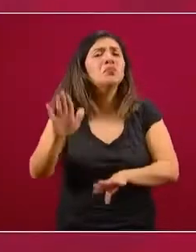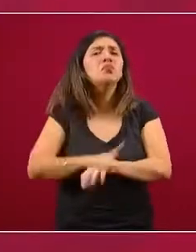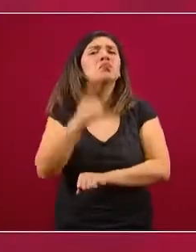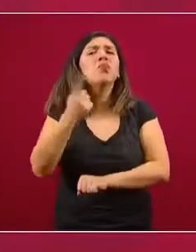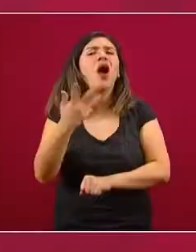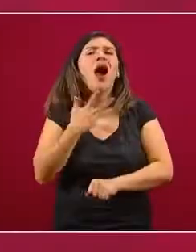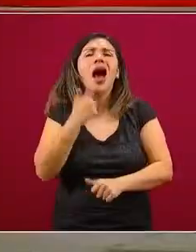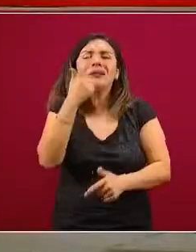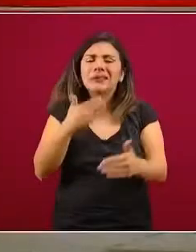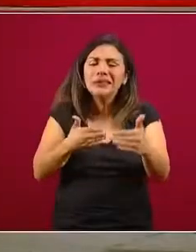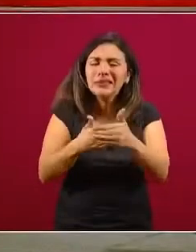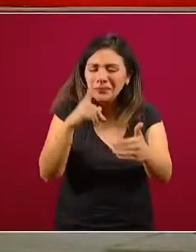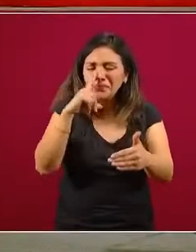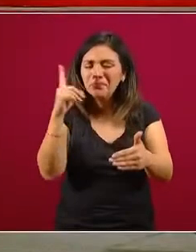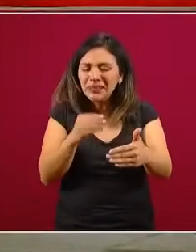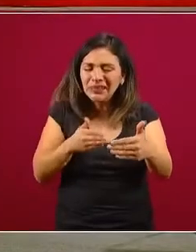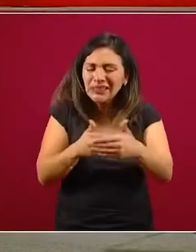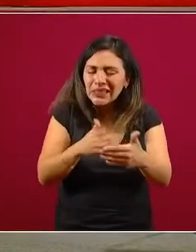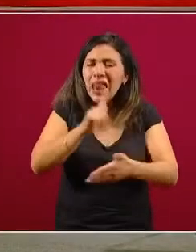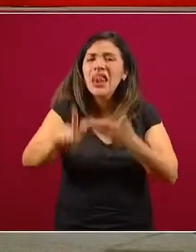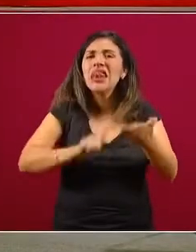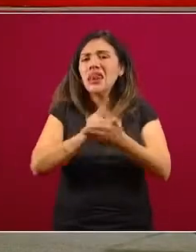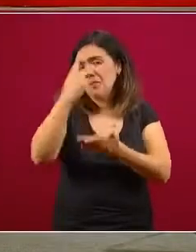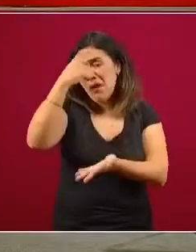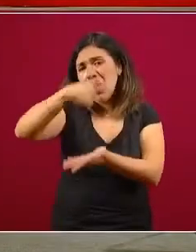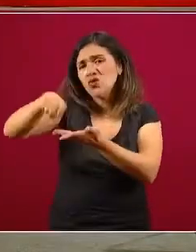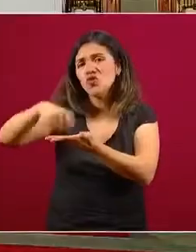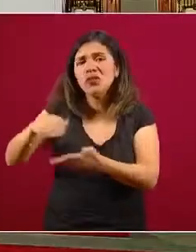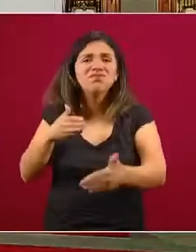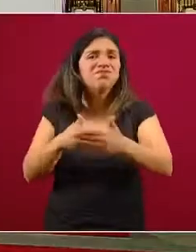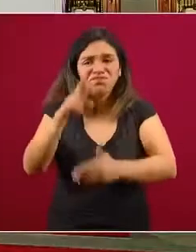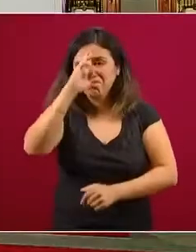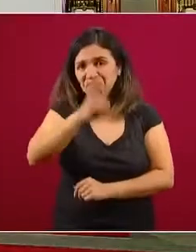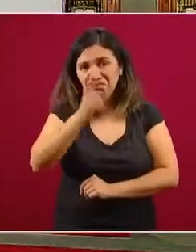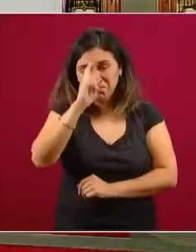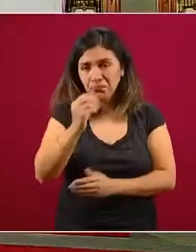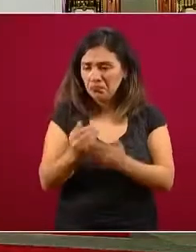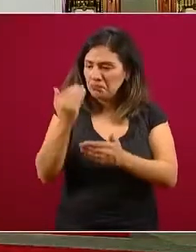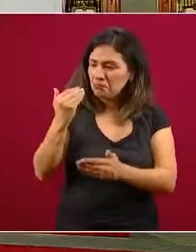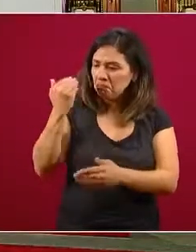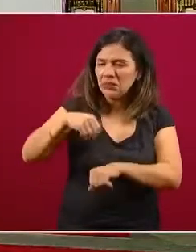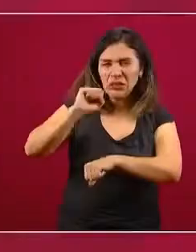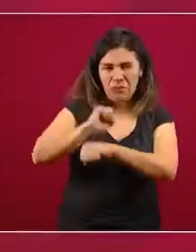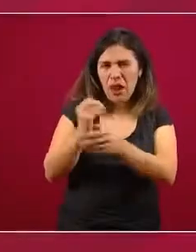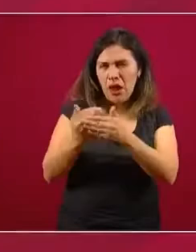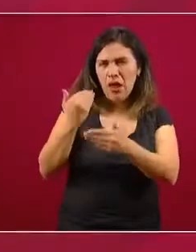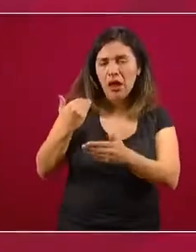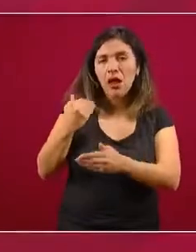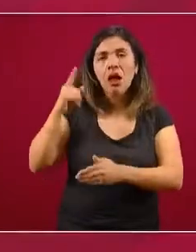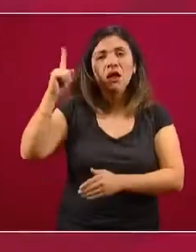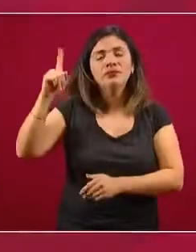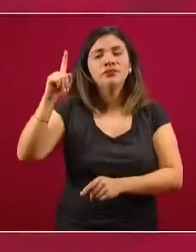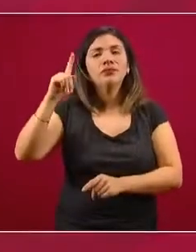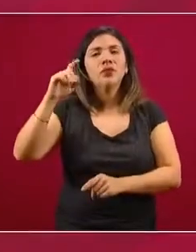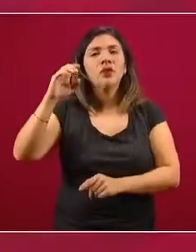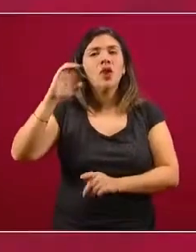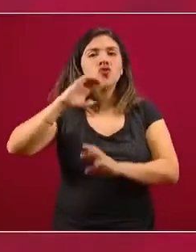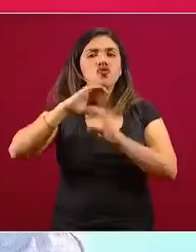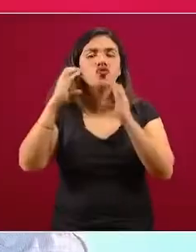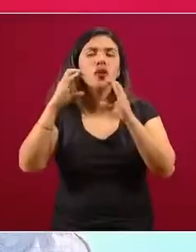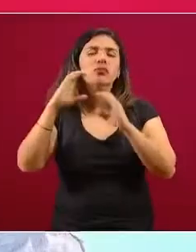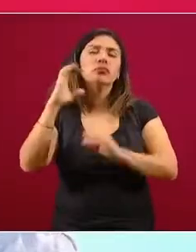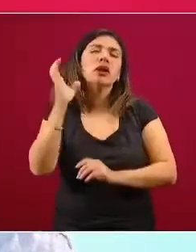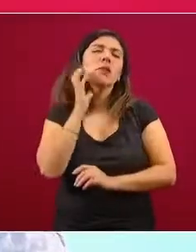había una limitación en nuestra ley de adquisiciones. Hace un par de semanas, el Congreso de la Unión, tanto en la